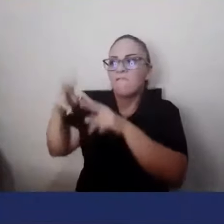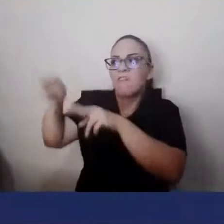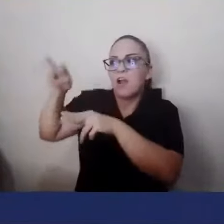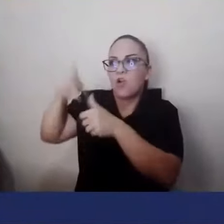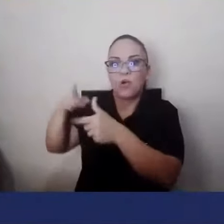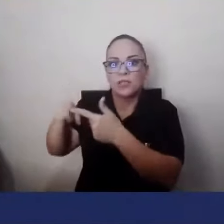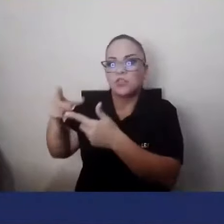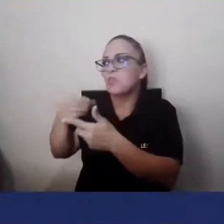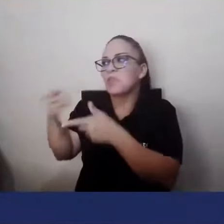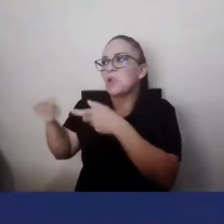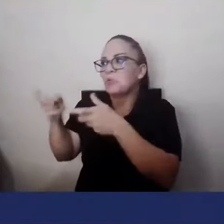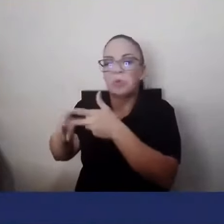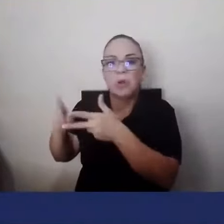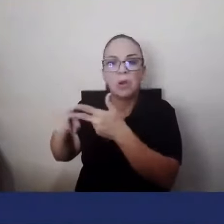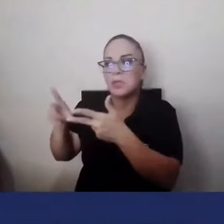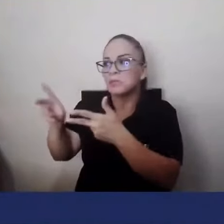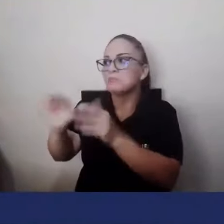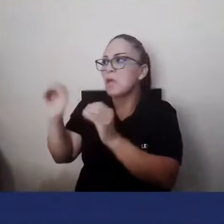límites financieros,